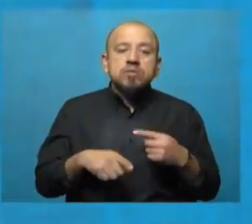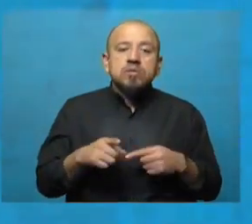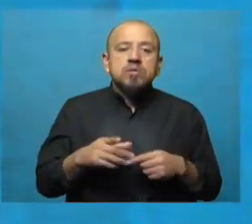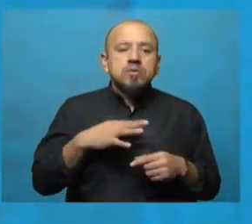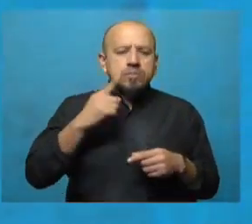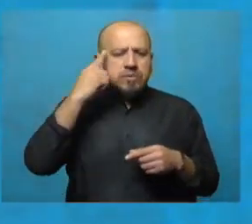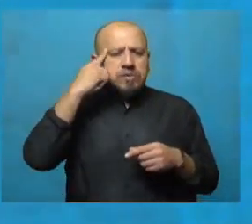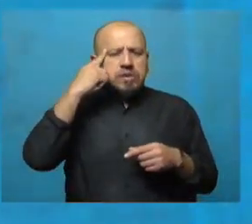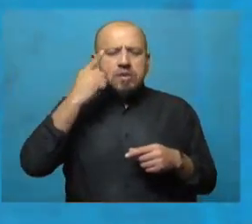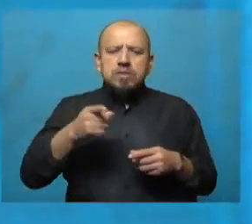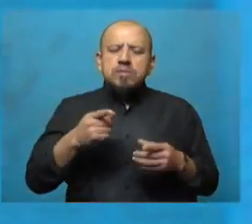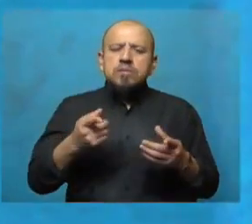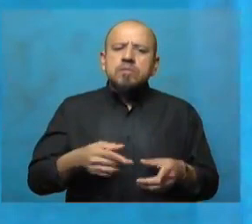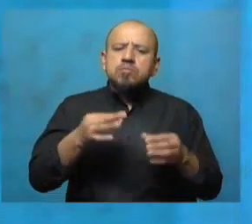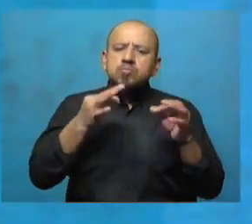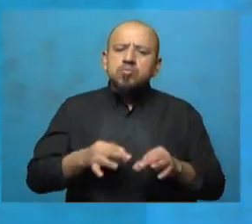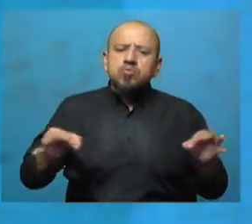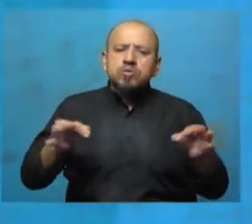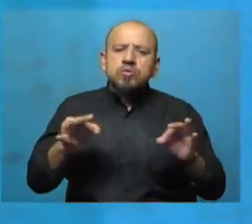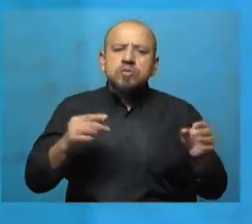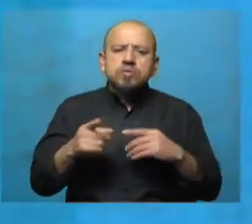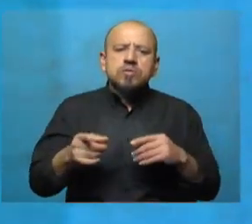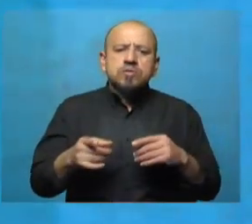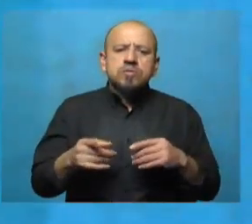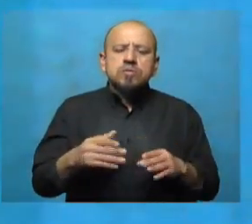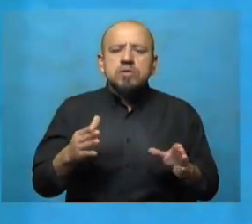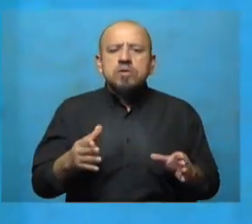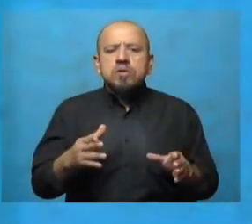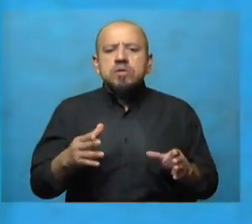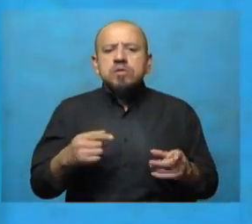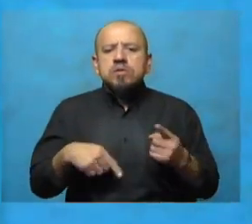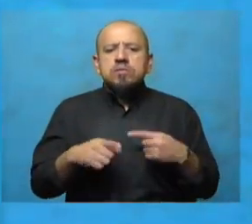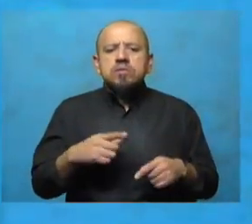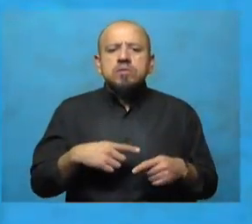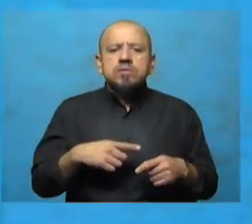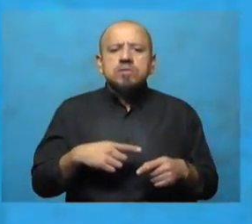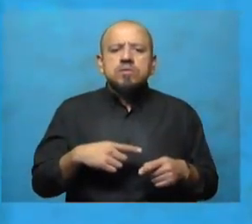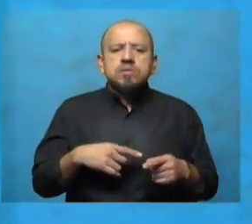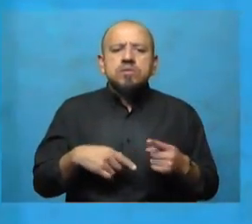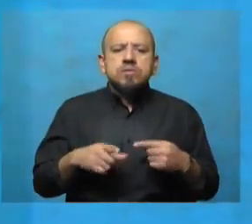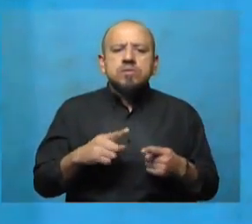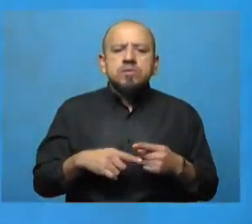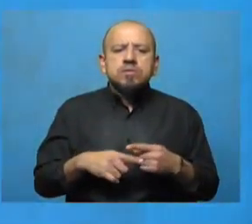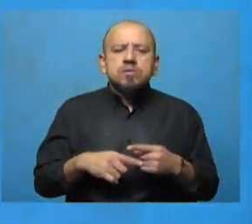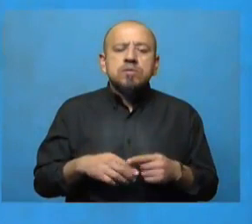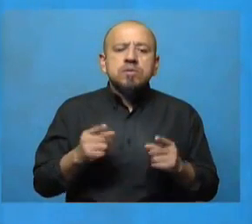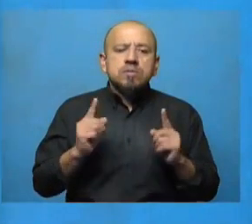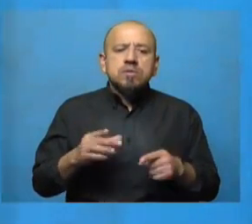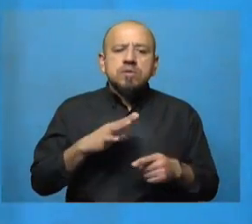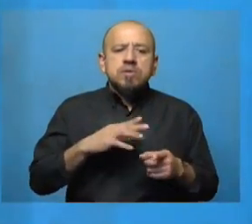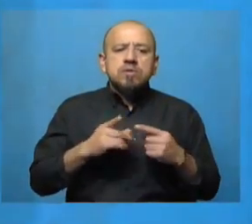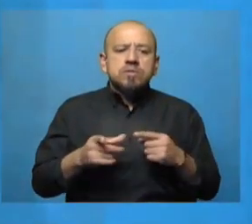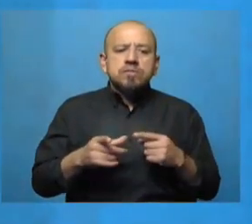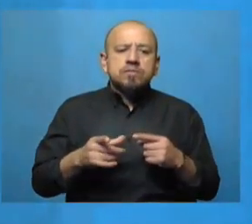pensar mucho las canciones después para poder grabarlo y que termine con ese buen disco que terminó siendo No sí también está Gabriel